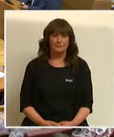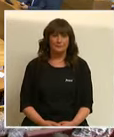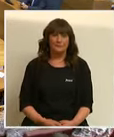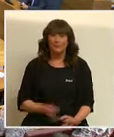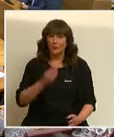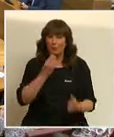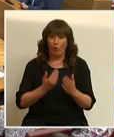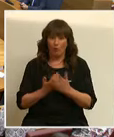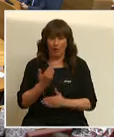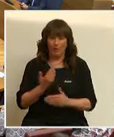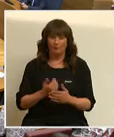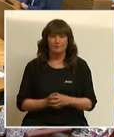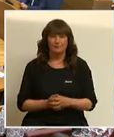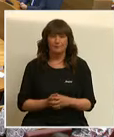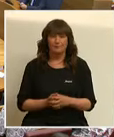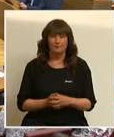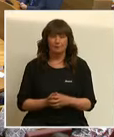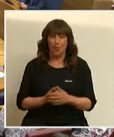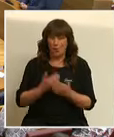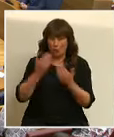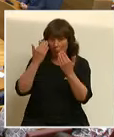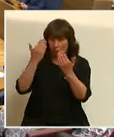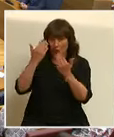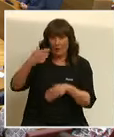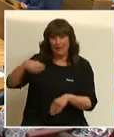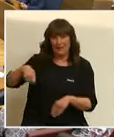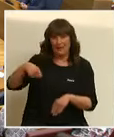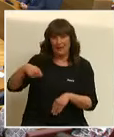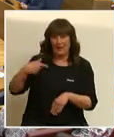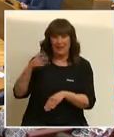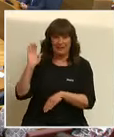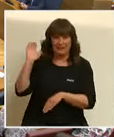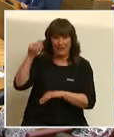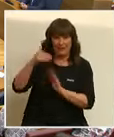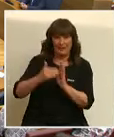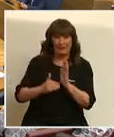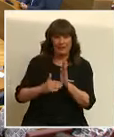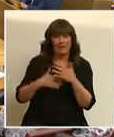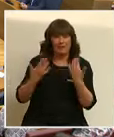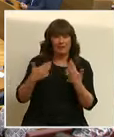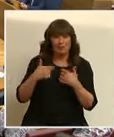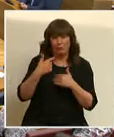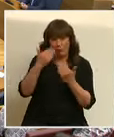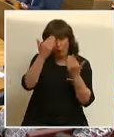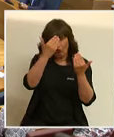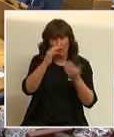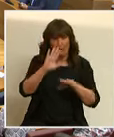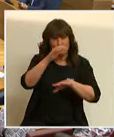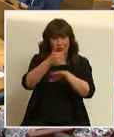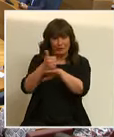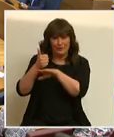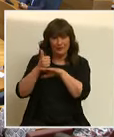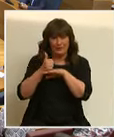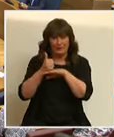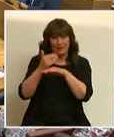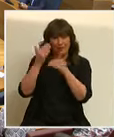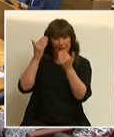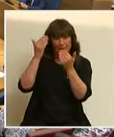Bon dia, molt honorable president de la Generalitat, honorables consellers,